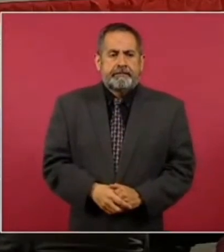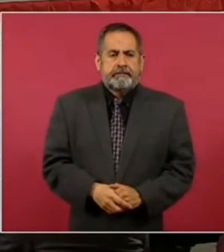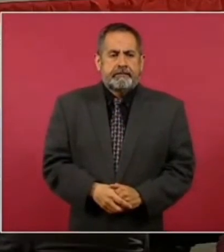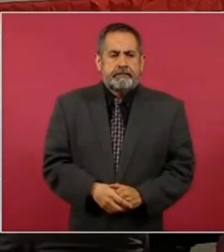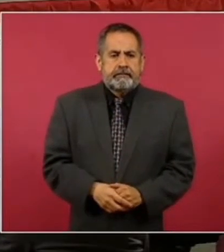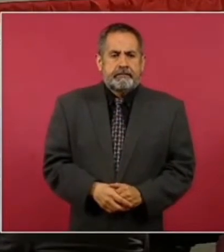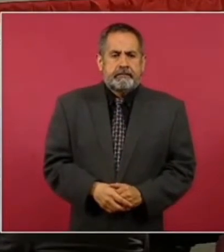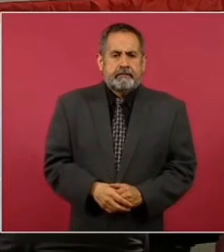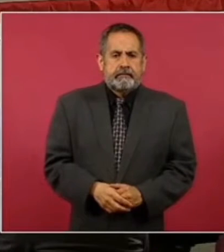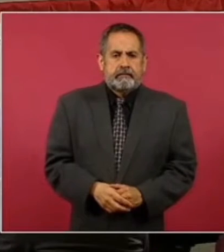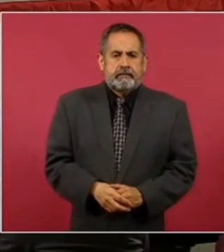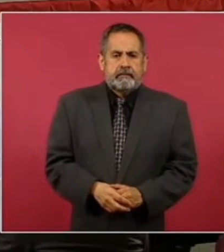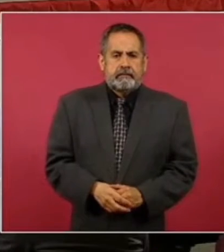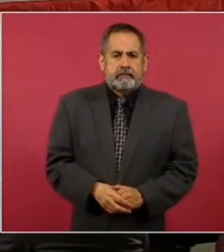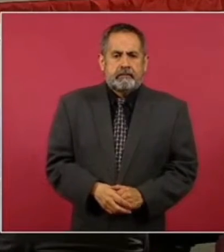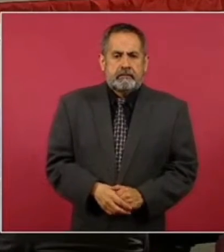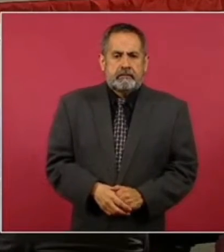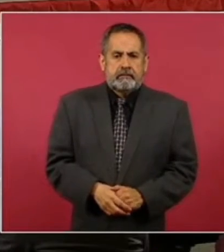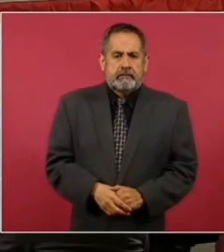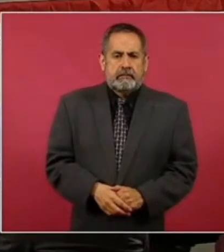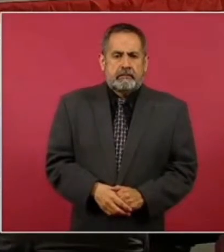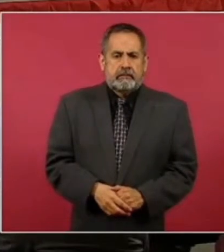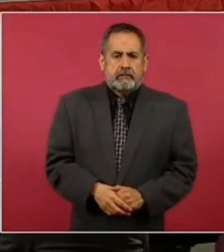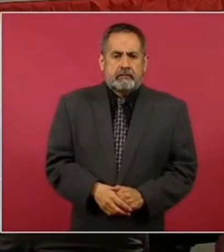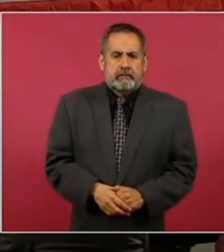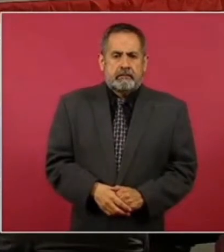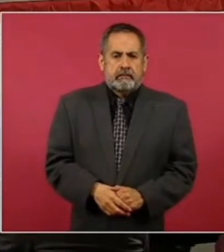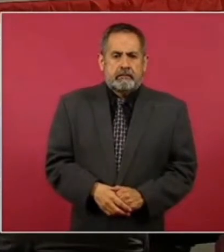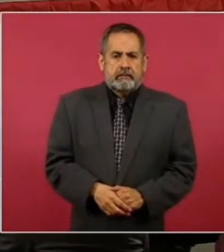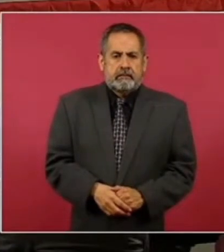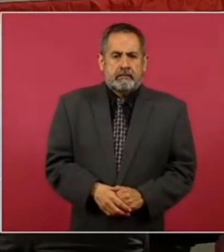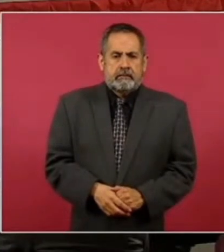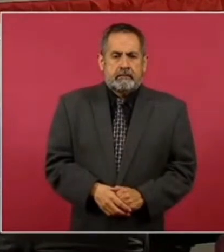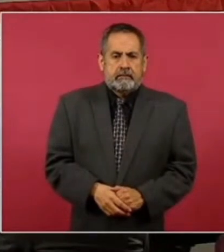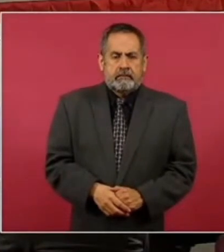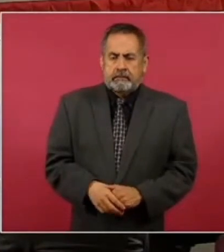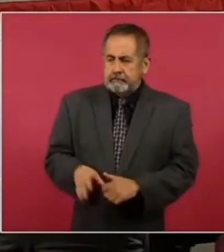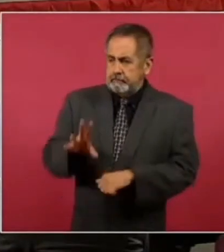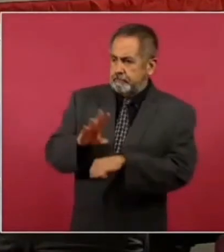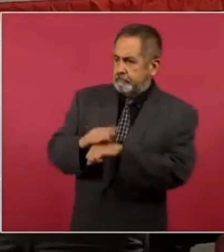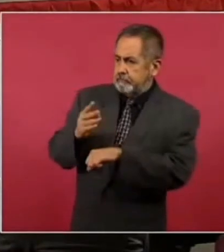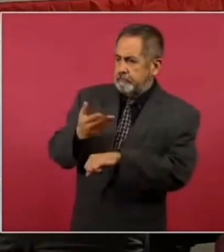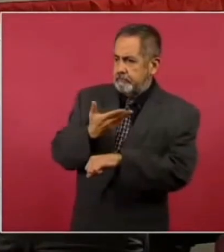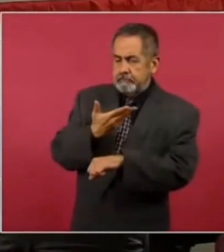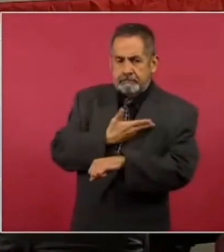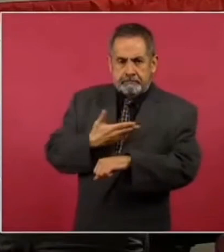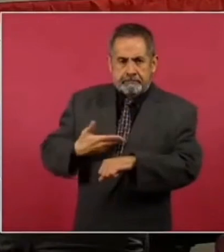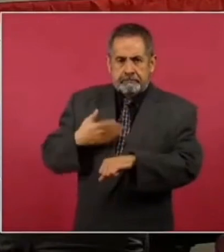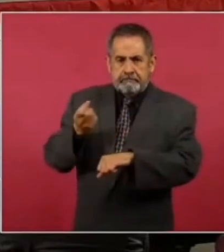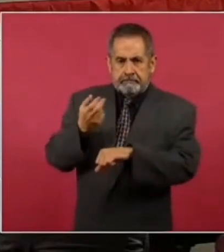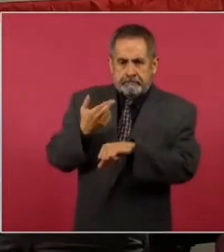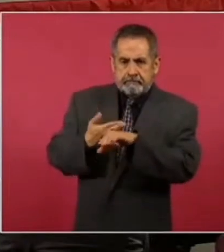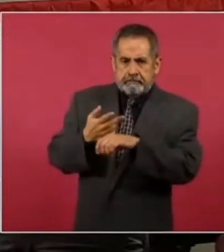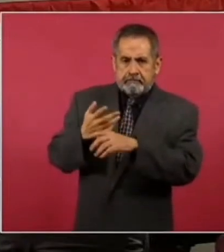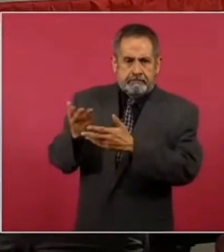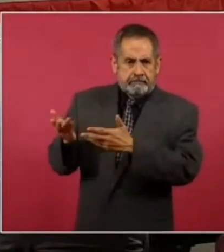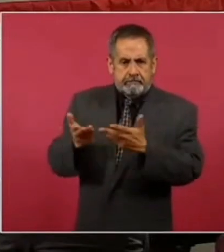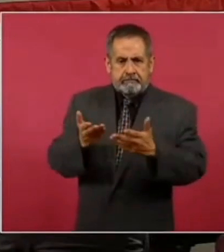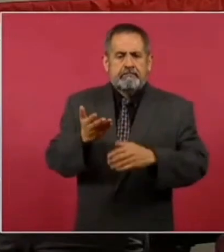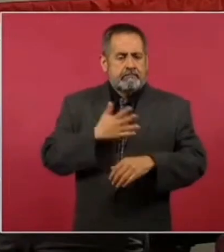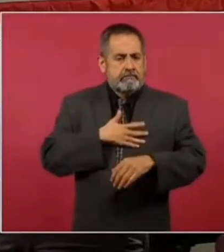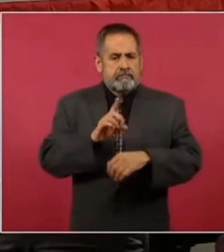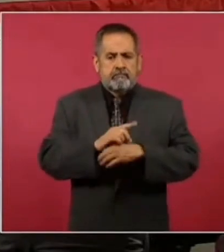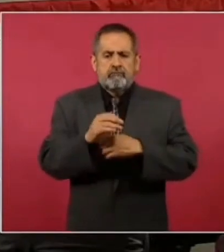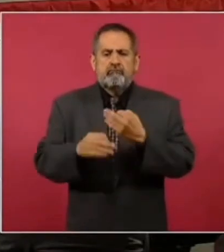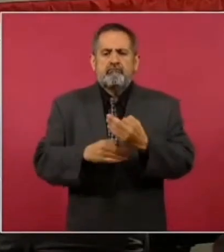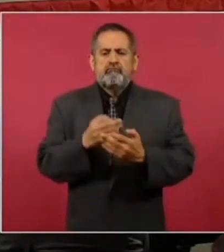¿Quieres esta? Gracias, sí, por favor. Gracias, con su permiso, presidente, secretaria, secretario, director. Muy buenos días, tengan